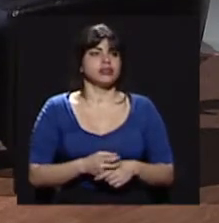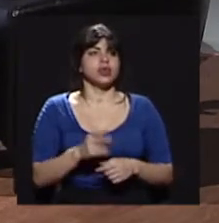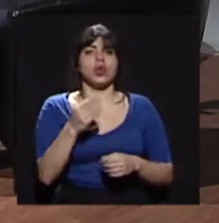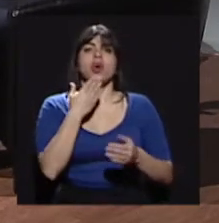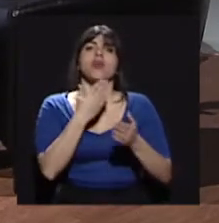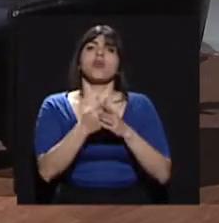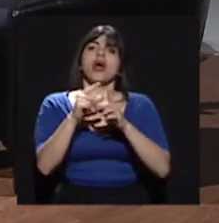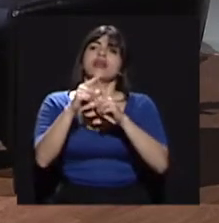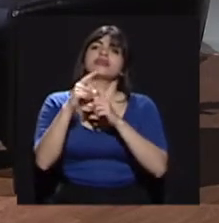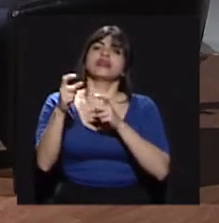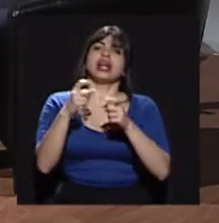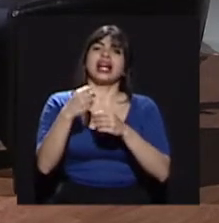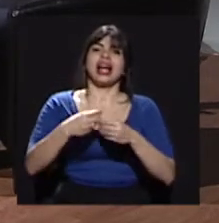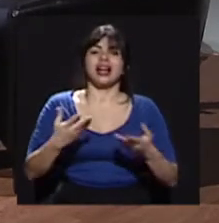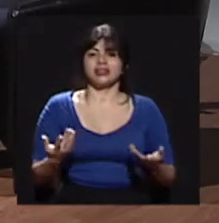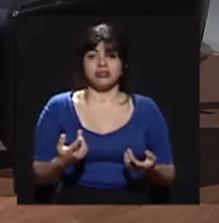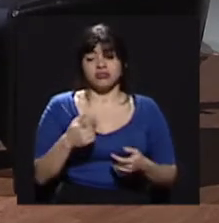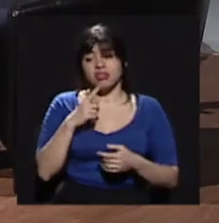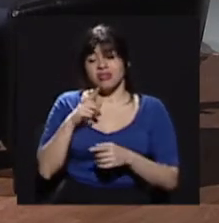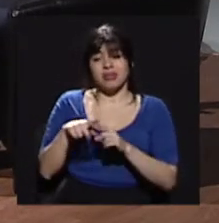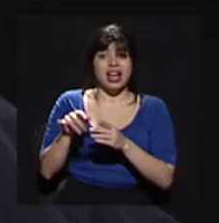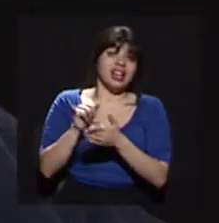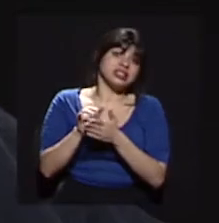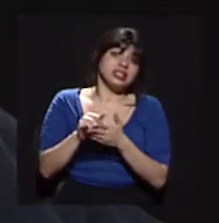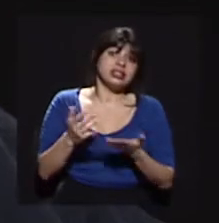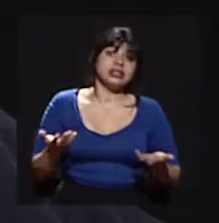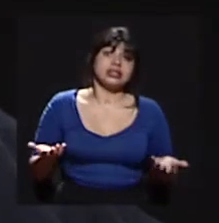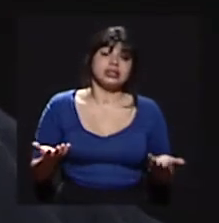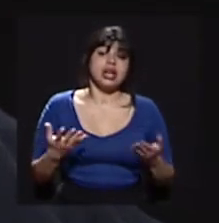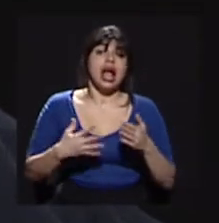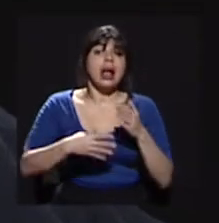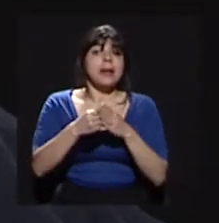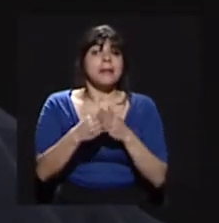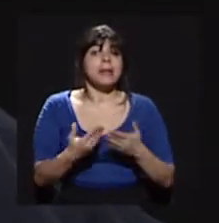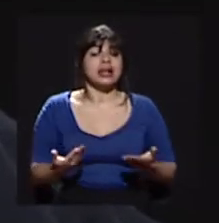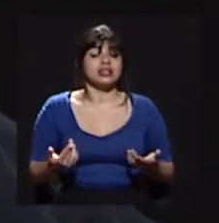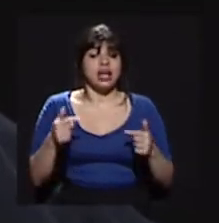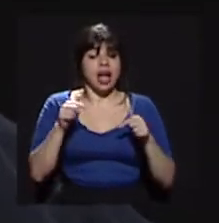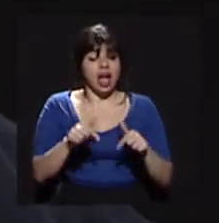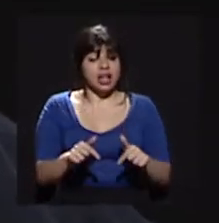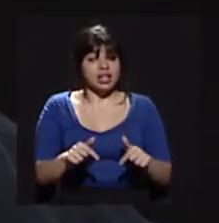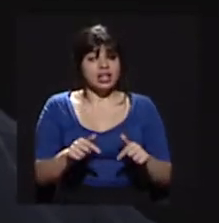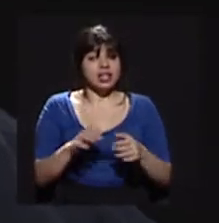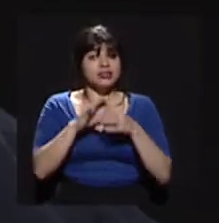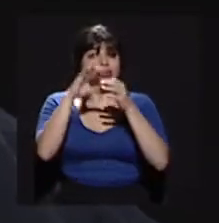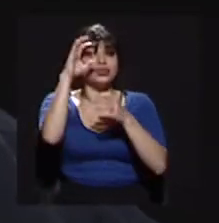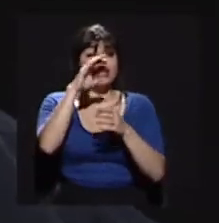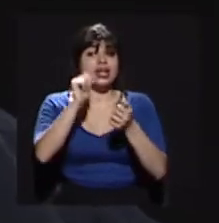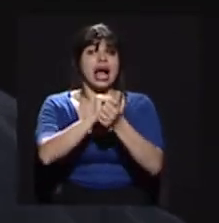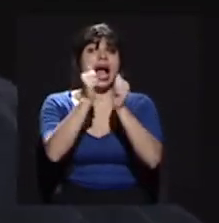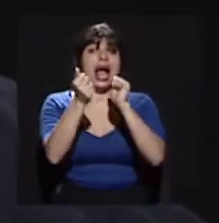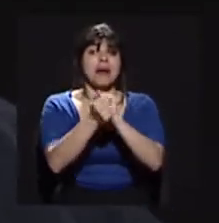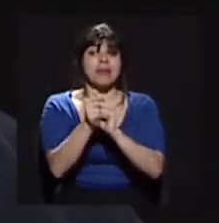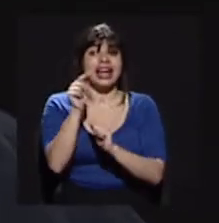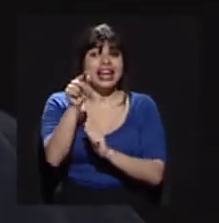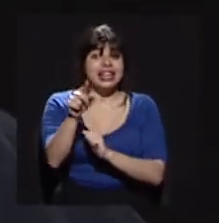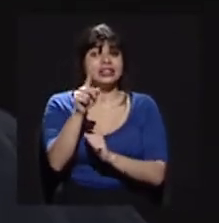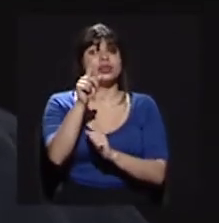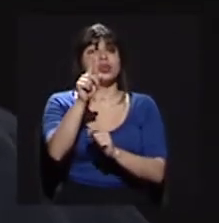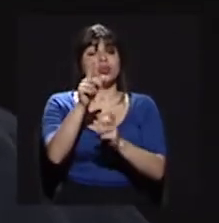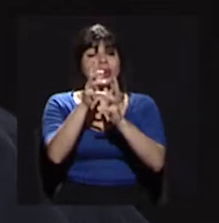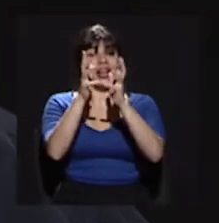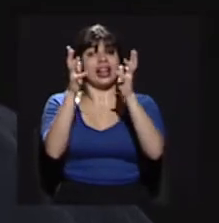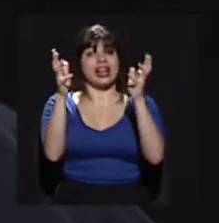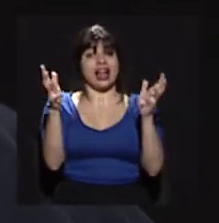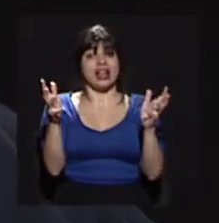de contracción del gasto no eso es así y además aquí a propósito de cambios es eso grande